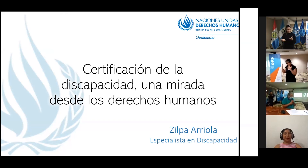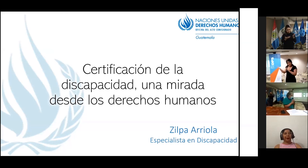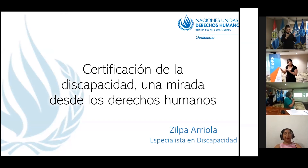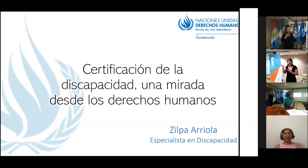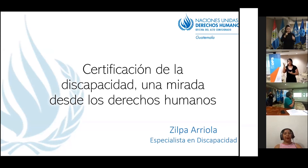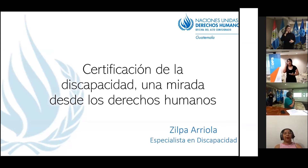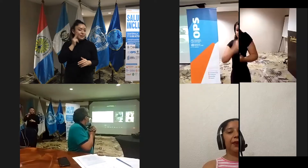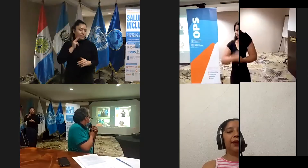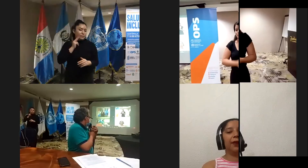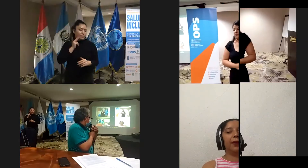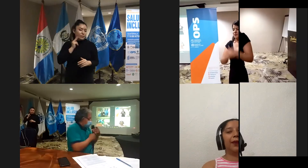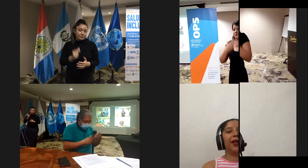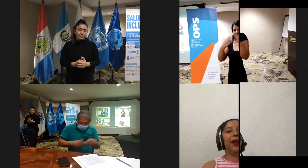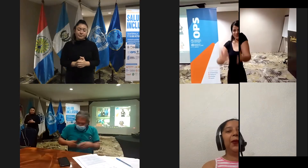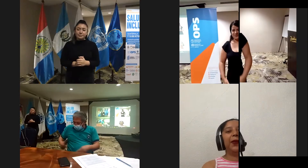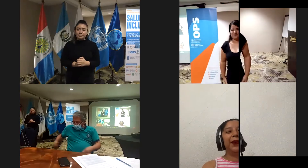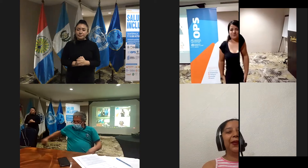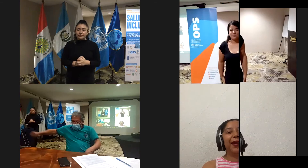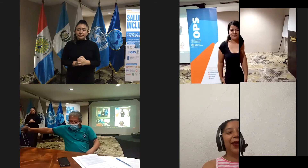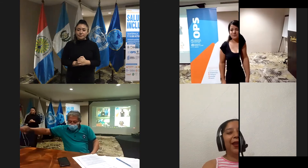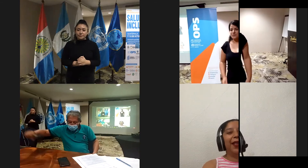Adelante, Silva. Gracias.